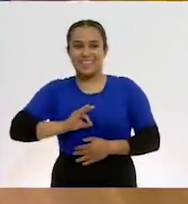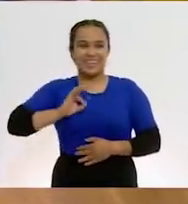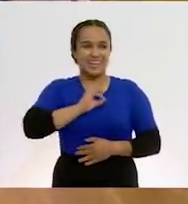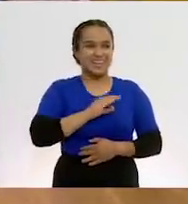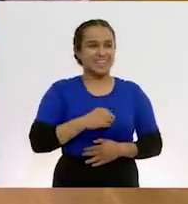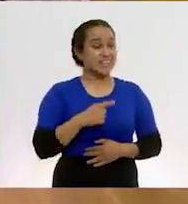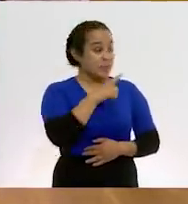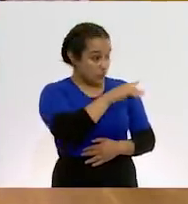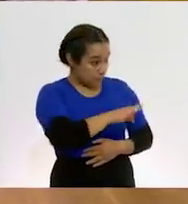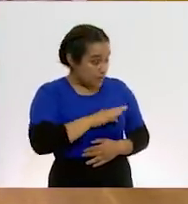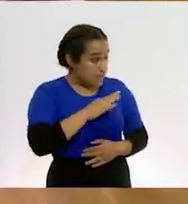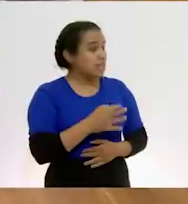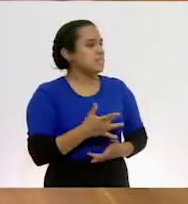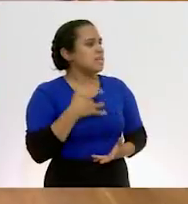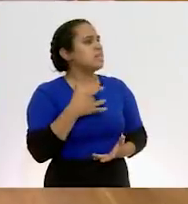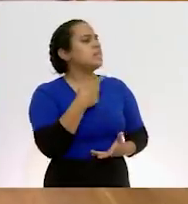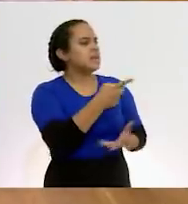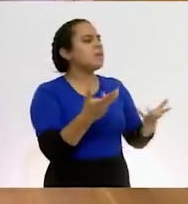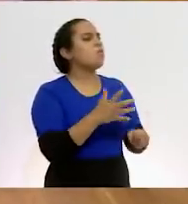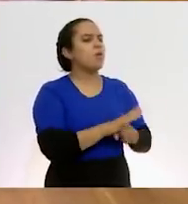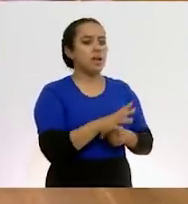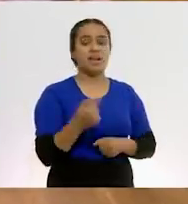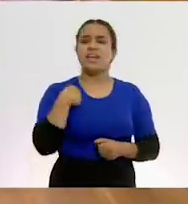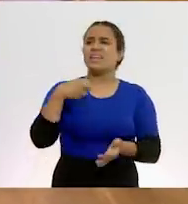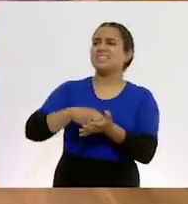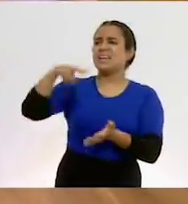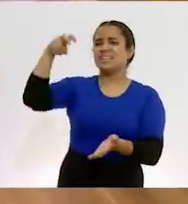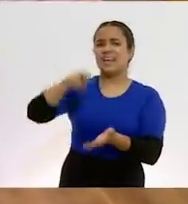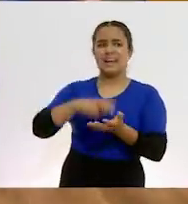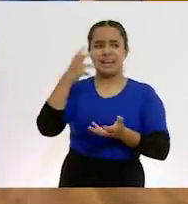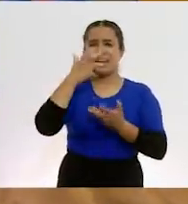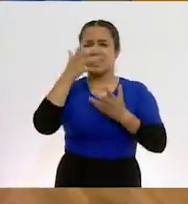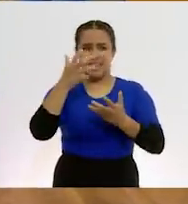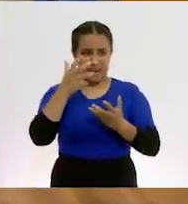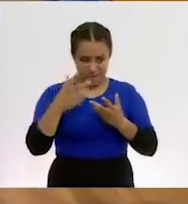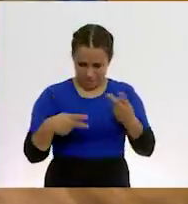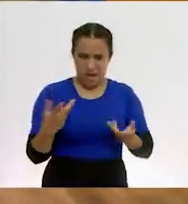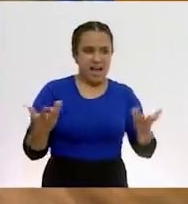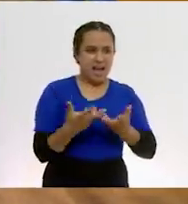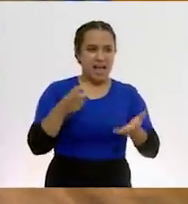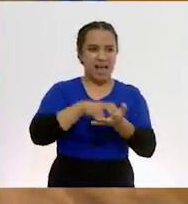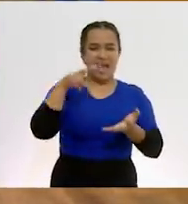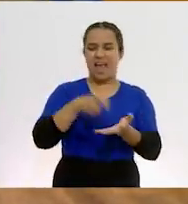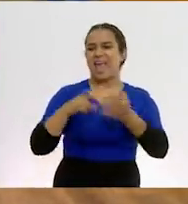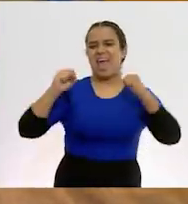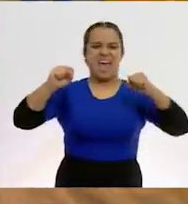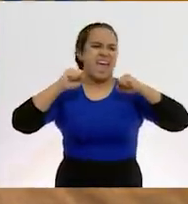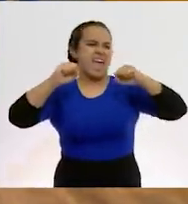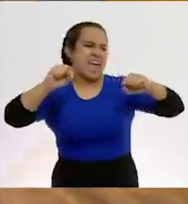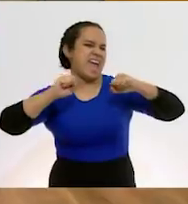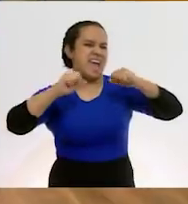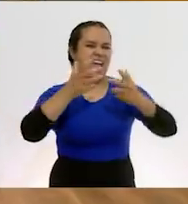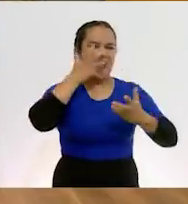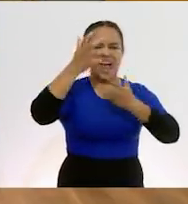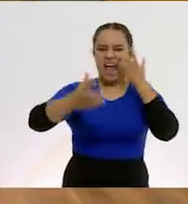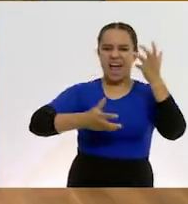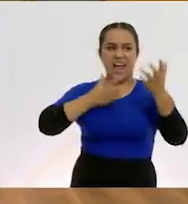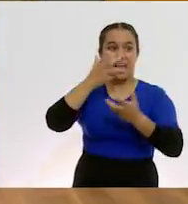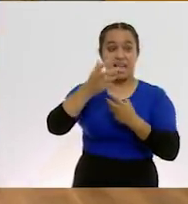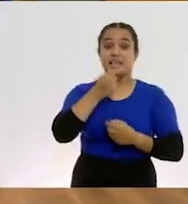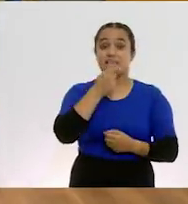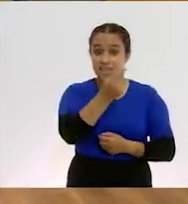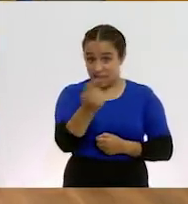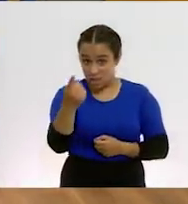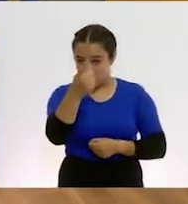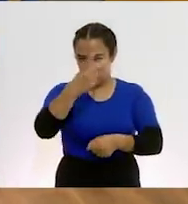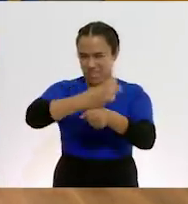feliz, ¿qué te dan ganas de hacer? Ay, de saltar, de gritar. Ah, pues vamos a hacerlo. Sí. Vamos a saltar, a gritar, así como los niños de tercer grado